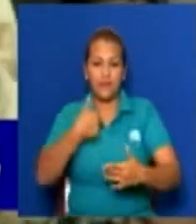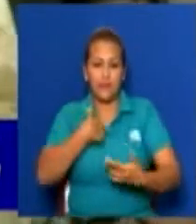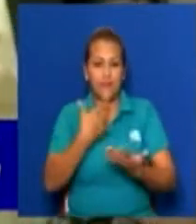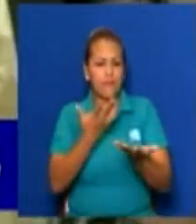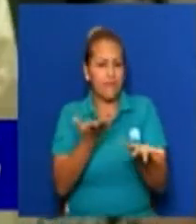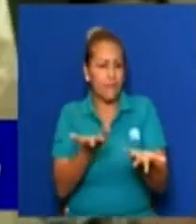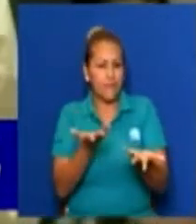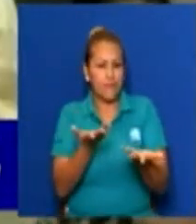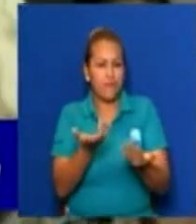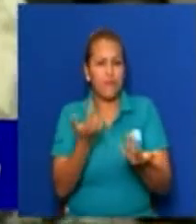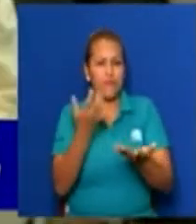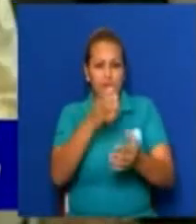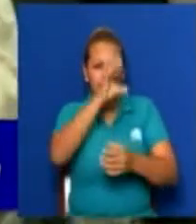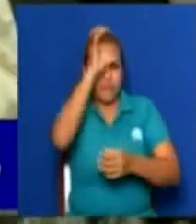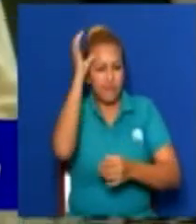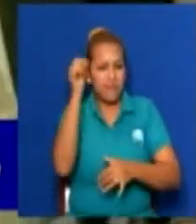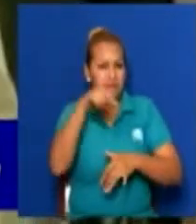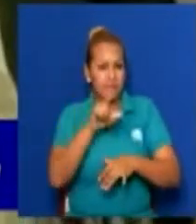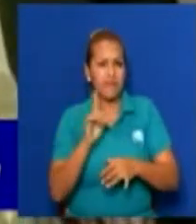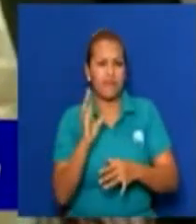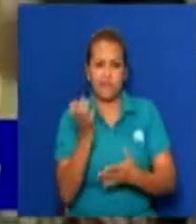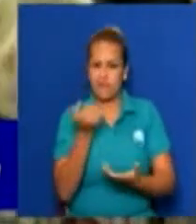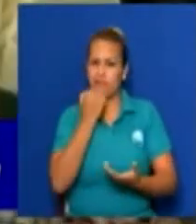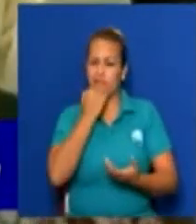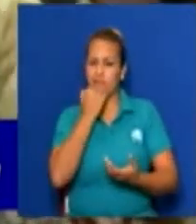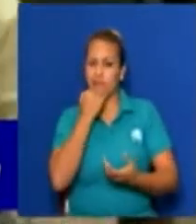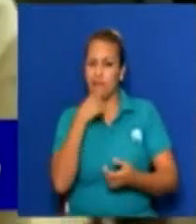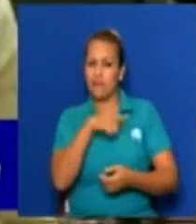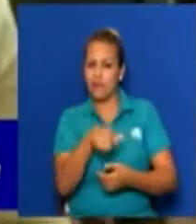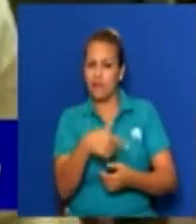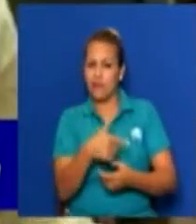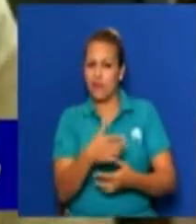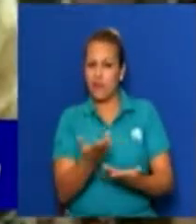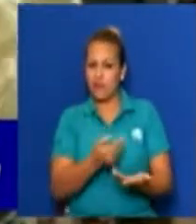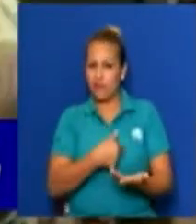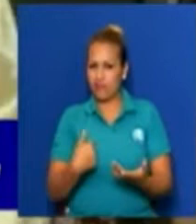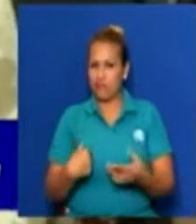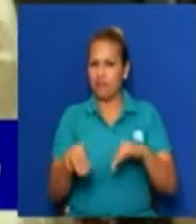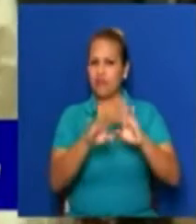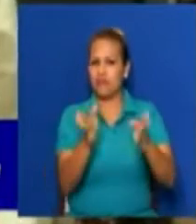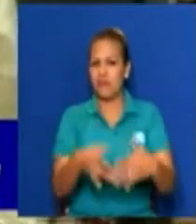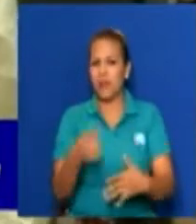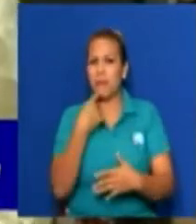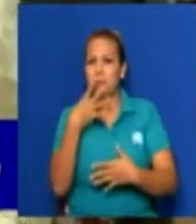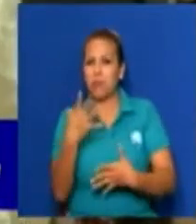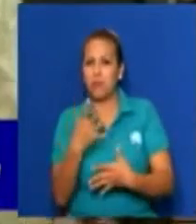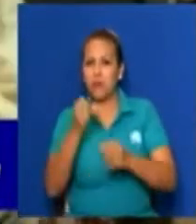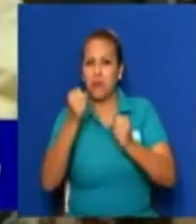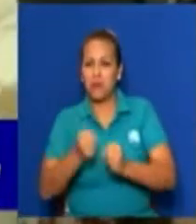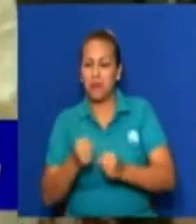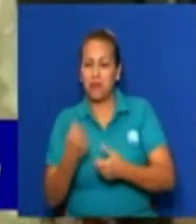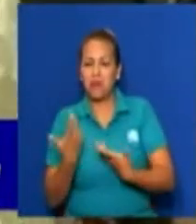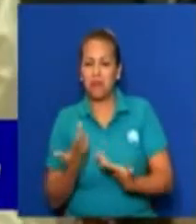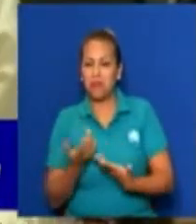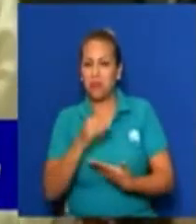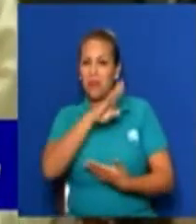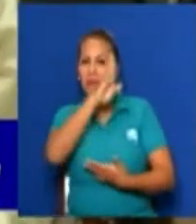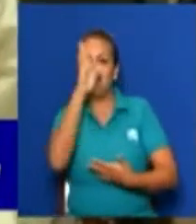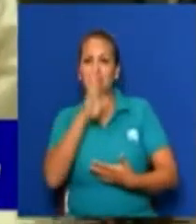grave error a todos aquellos que digan que o lo hacen las mujeres porque los hombres jamás les vamos a